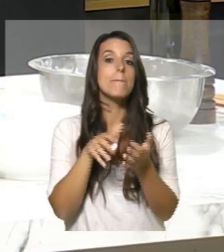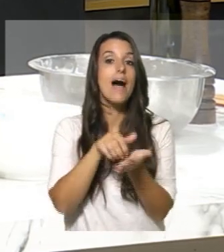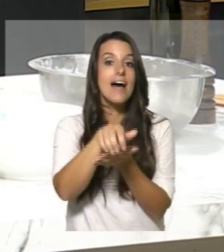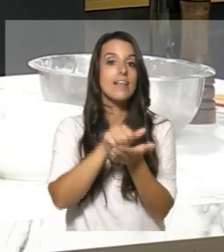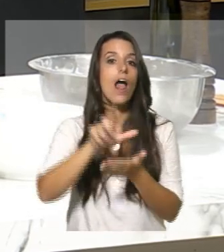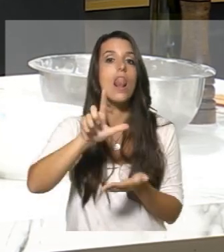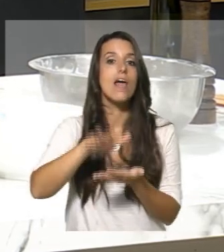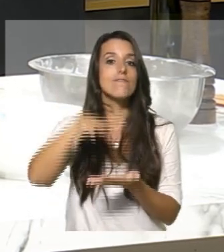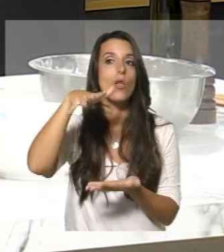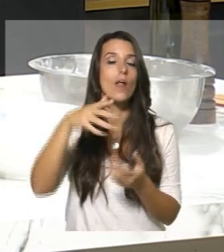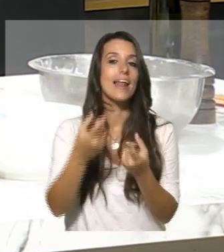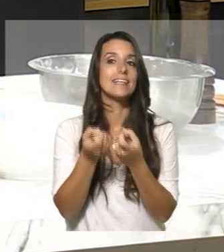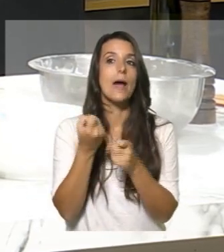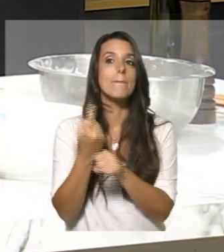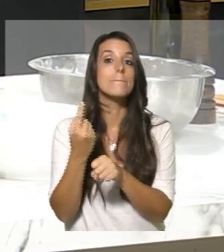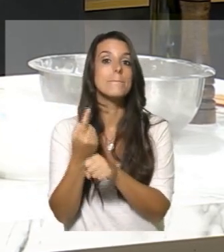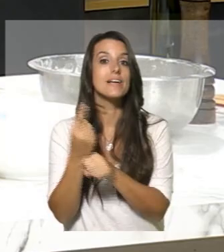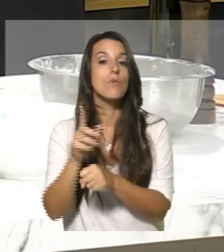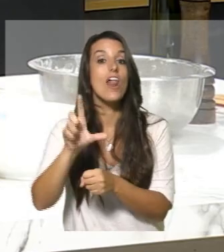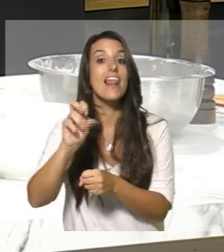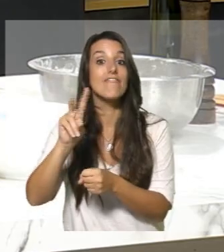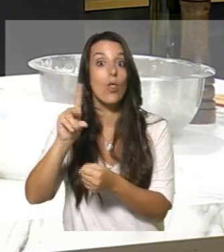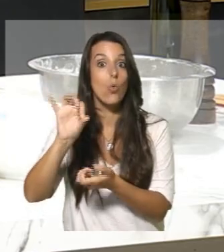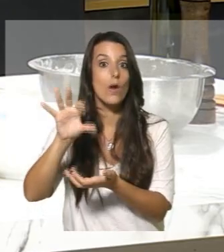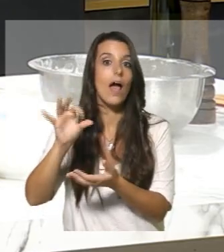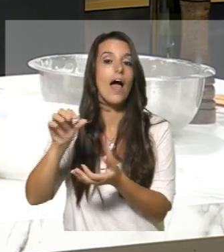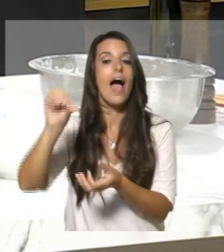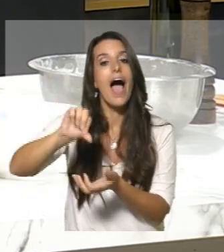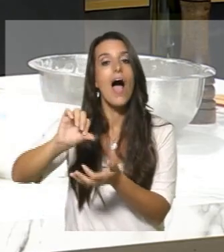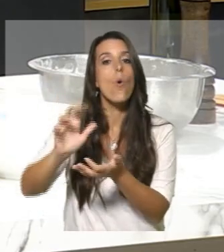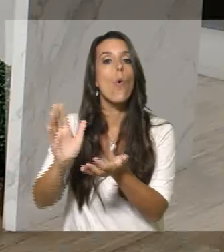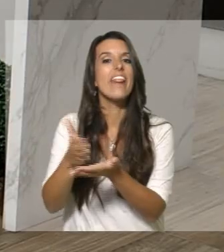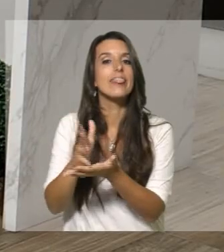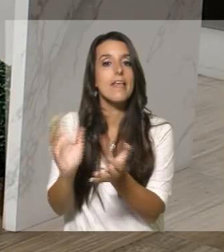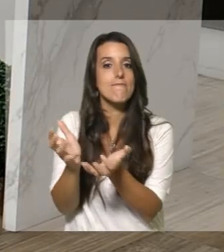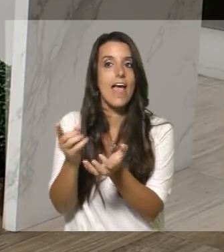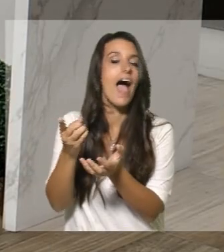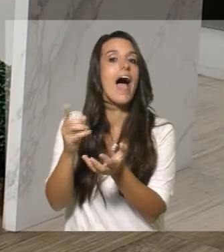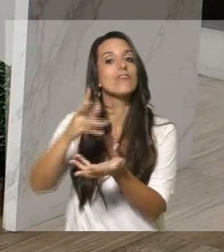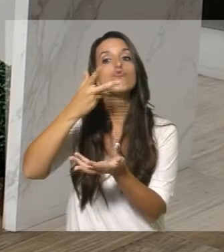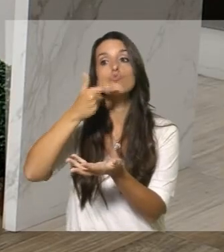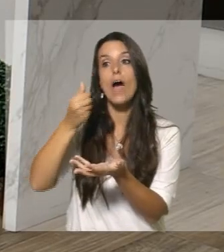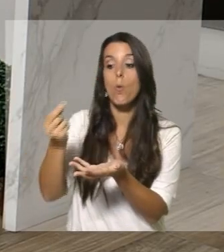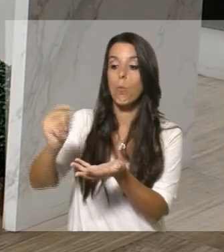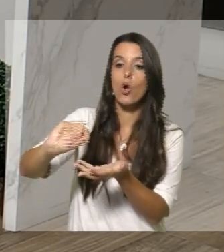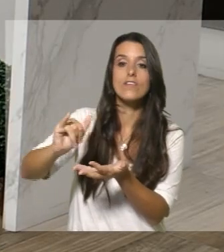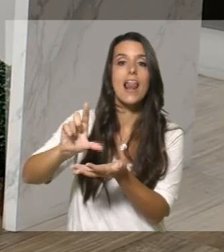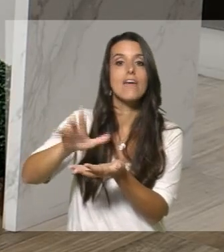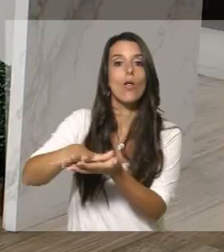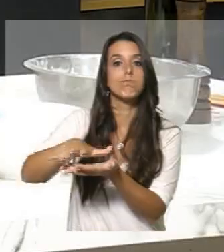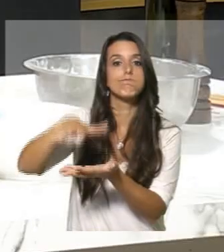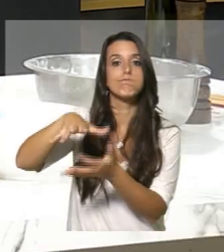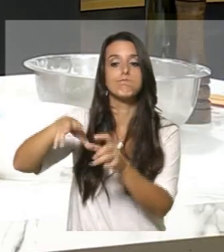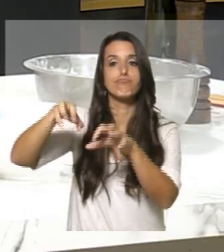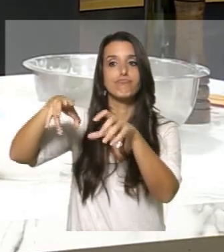levadura es esponjar la levadura. Entonces tenemos agua tibia, un poquito de azúcar y la levadura que ya la tengo acá